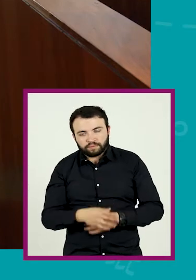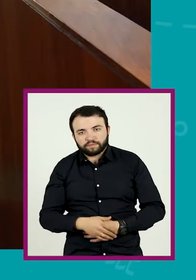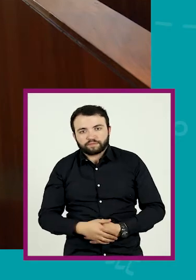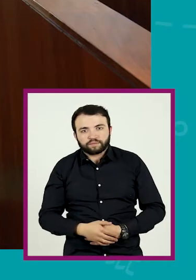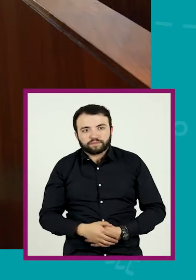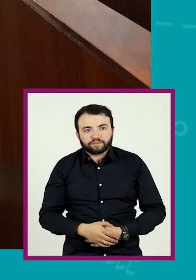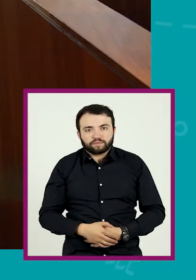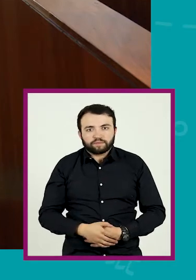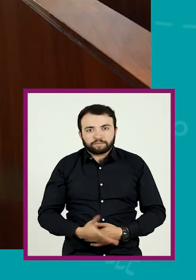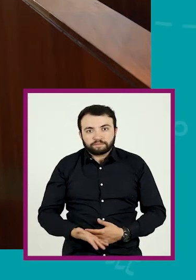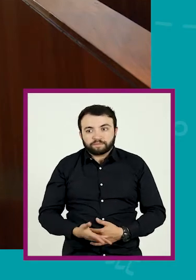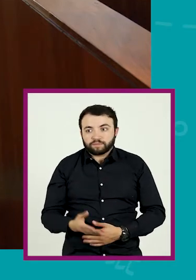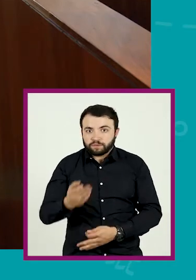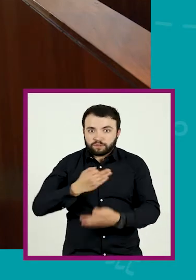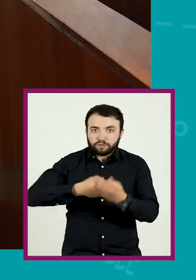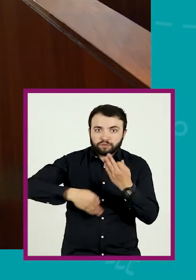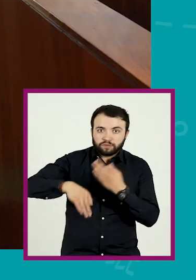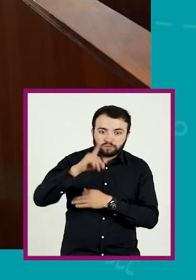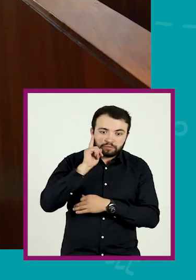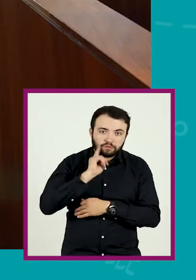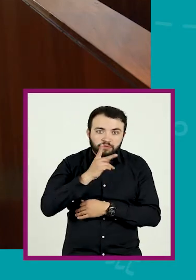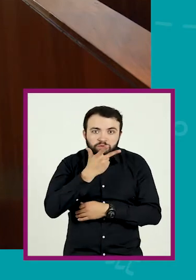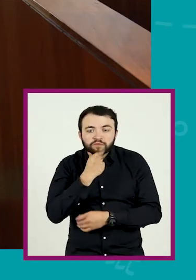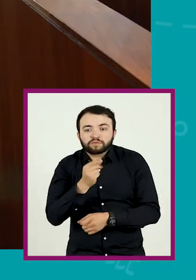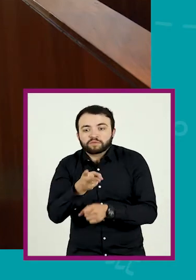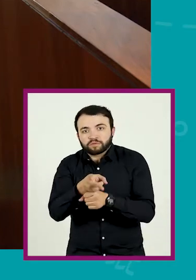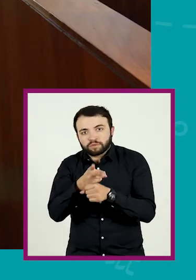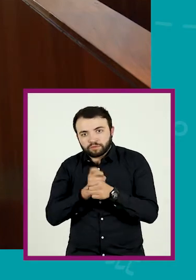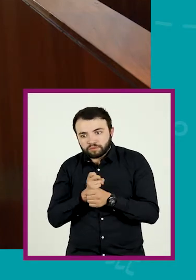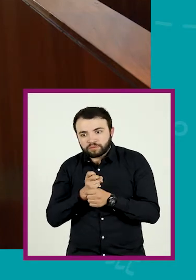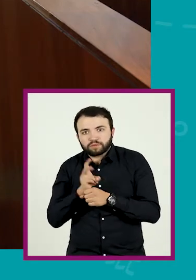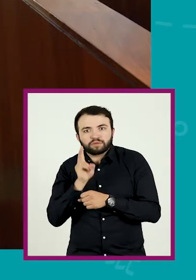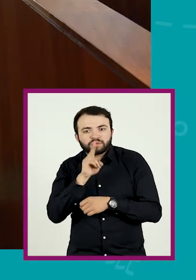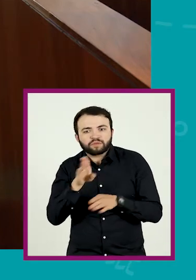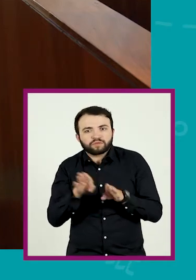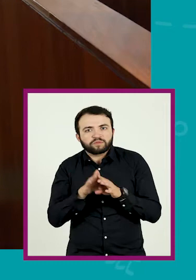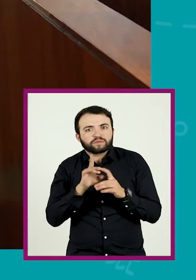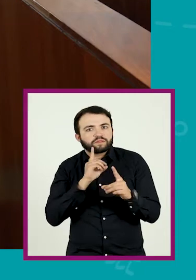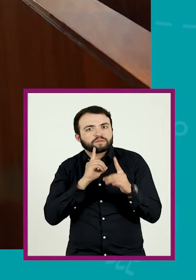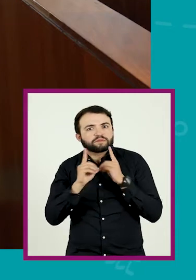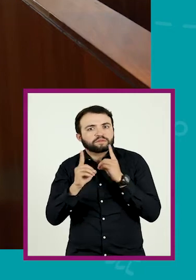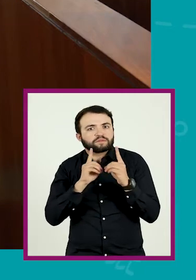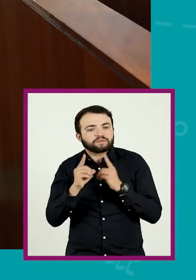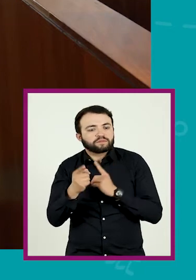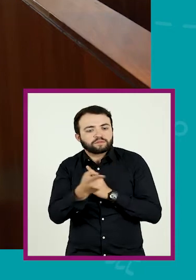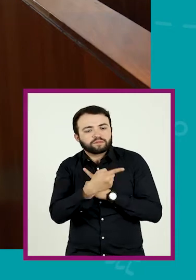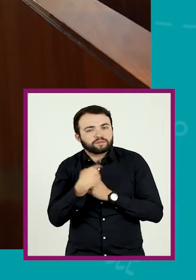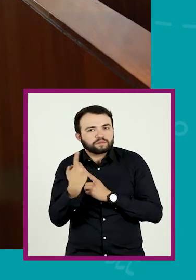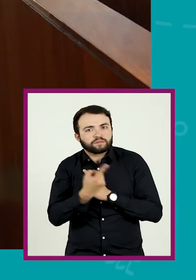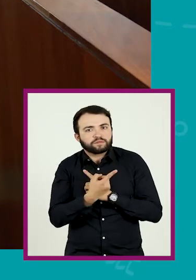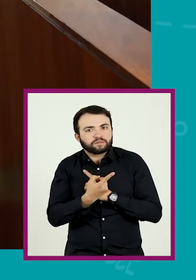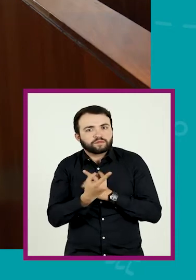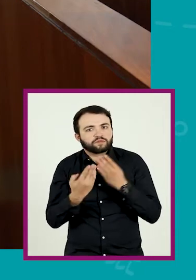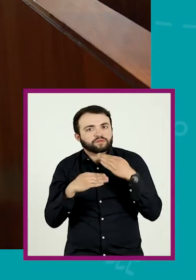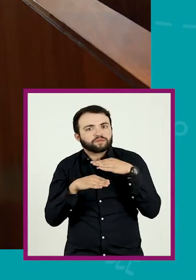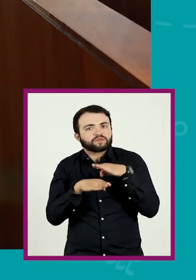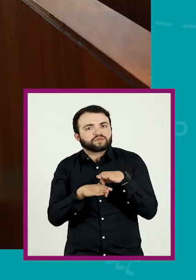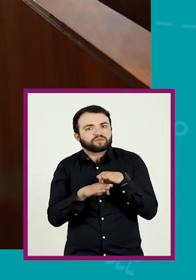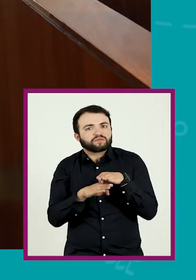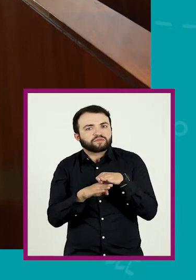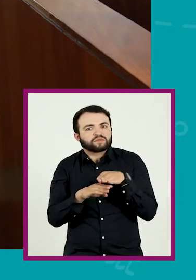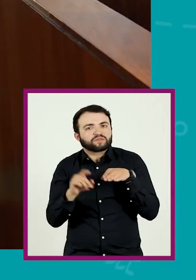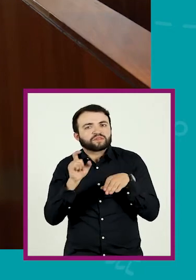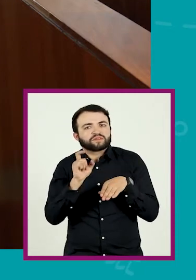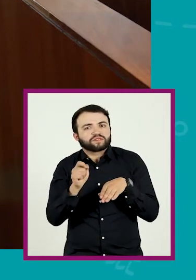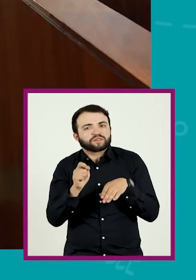Están todas y todos cordialmente invitados a presenciar este diálogo sobre las